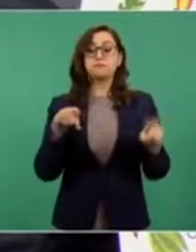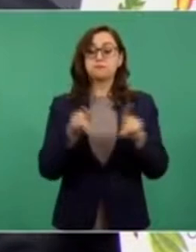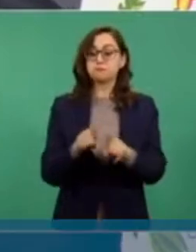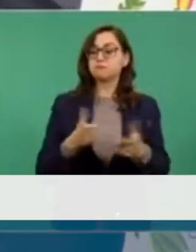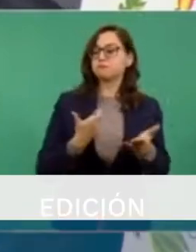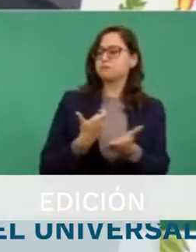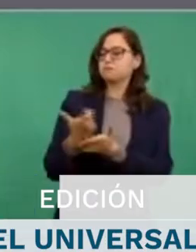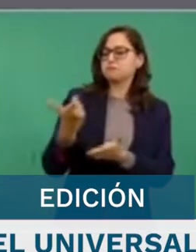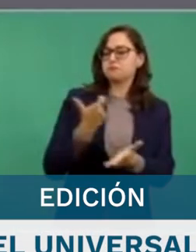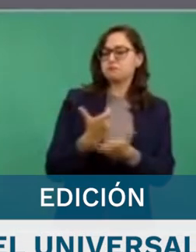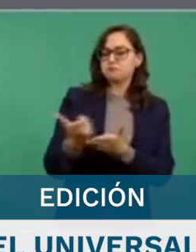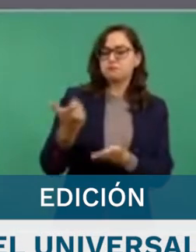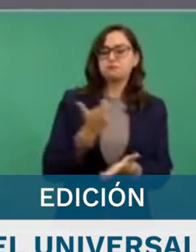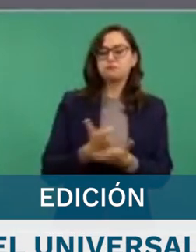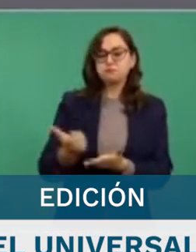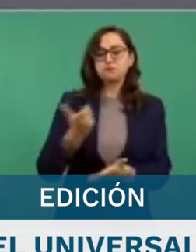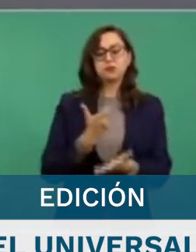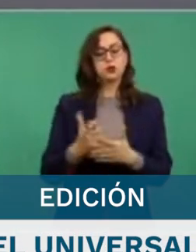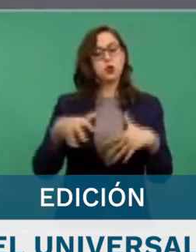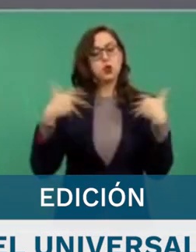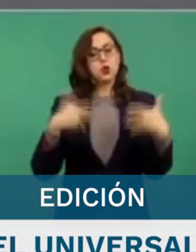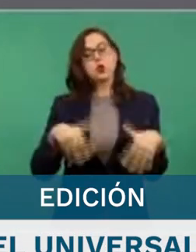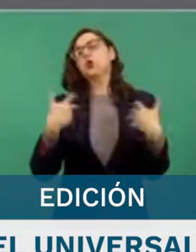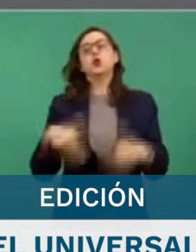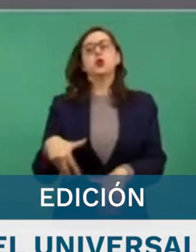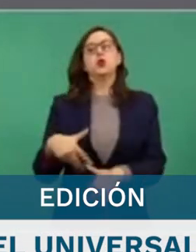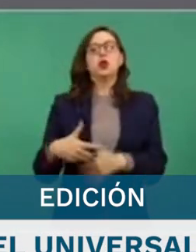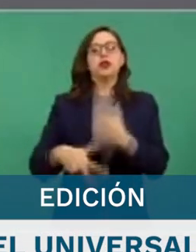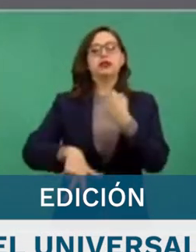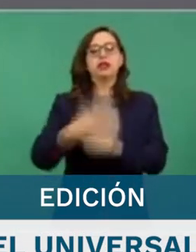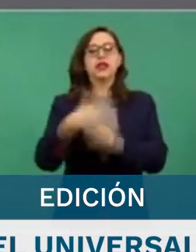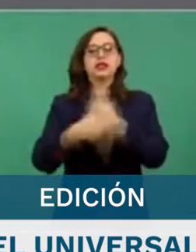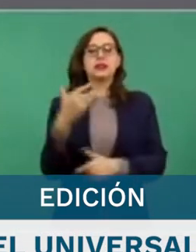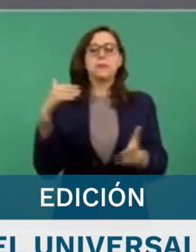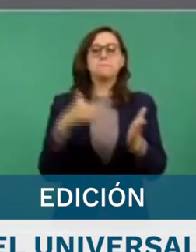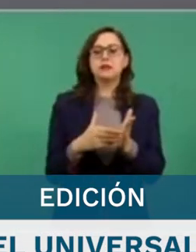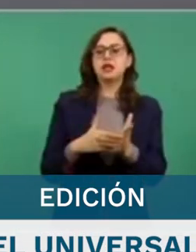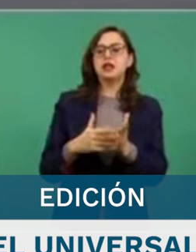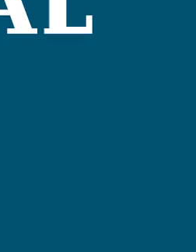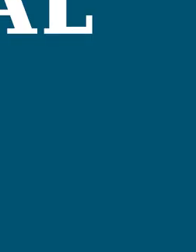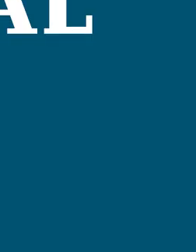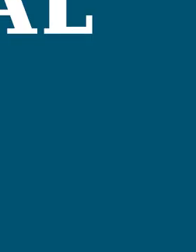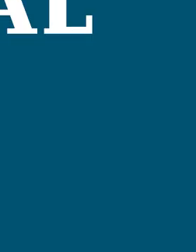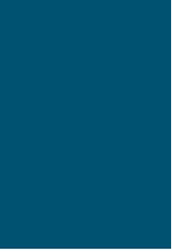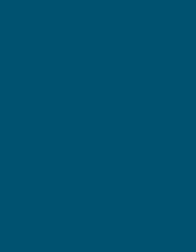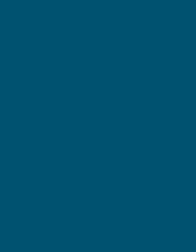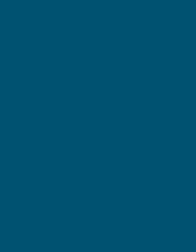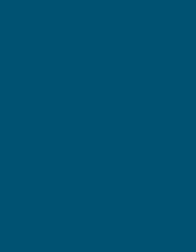salario promedio también inédito de 13.000 pesos mensuales.